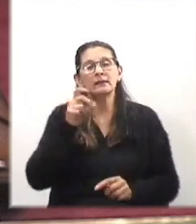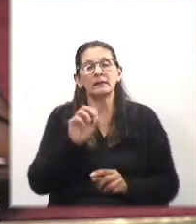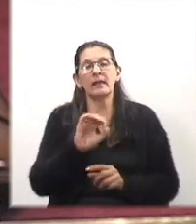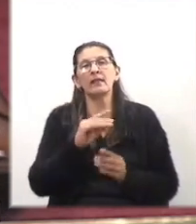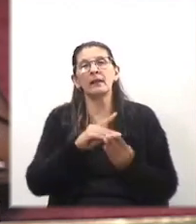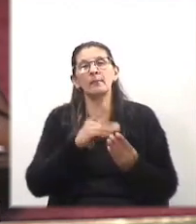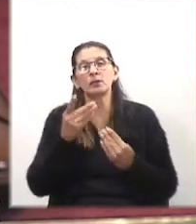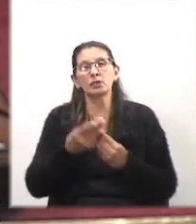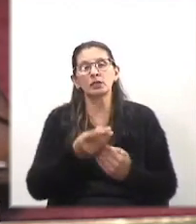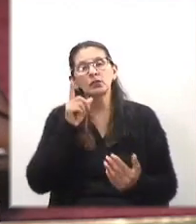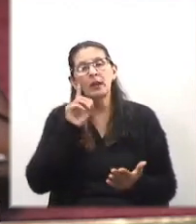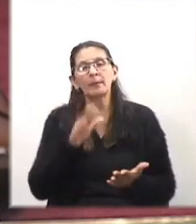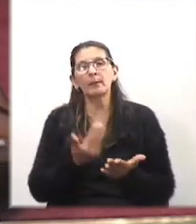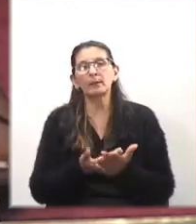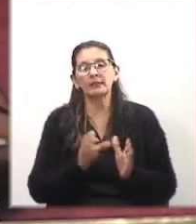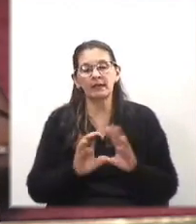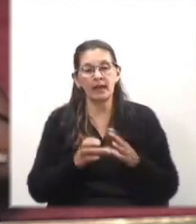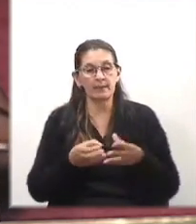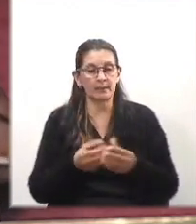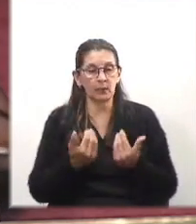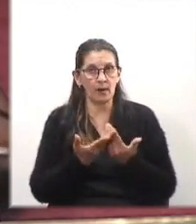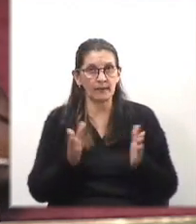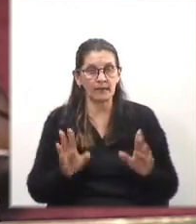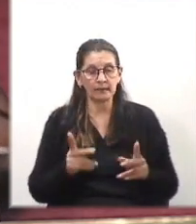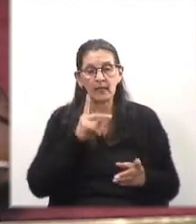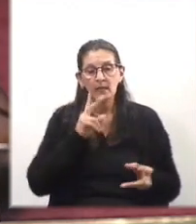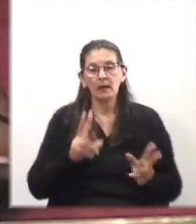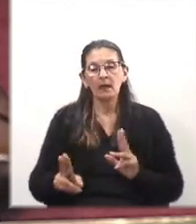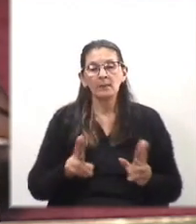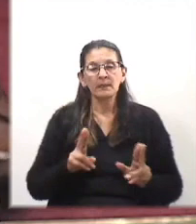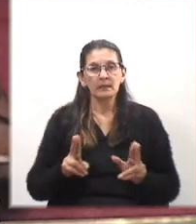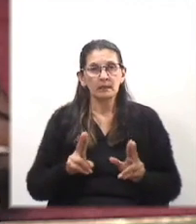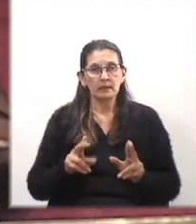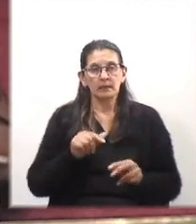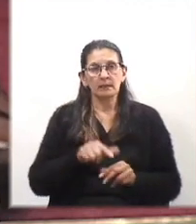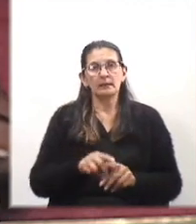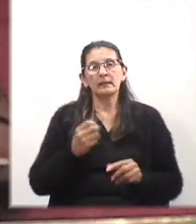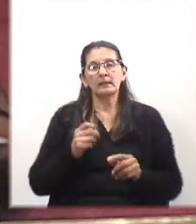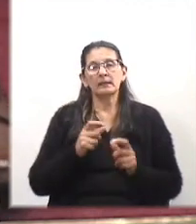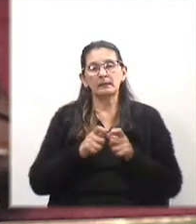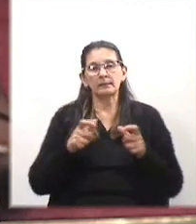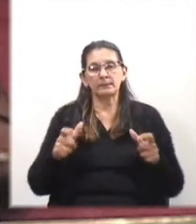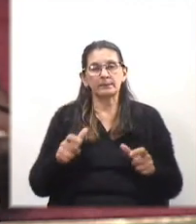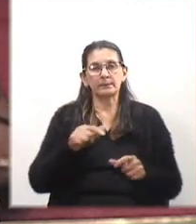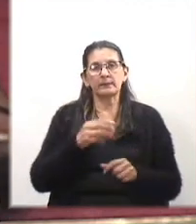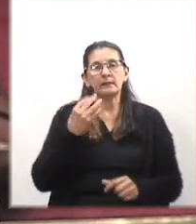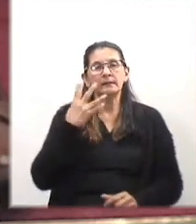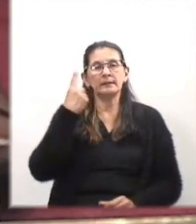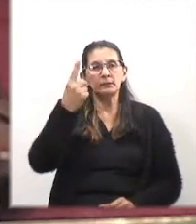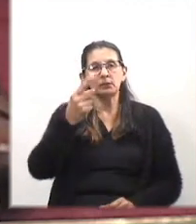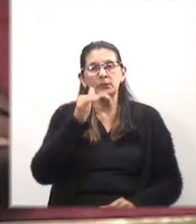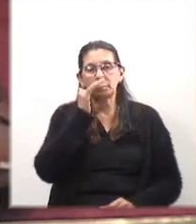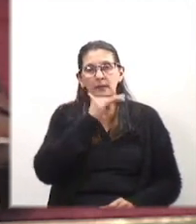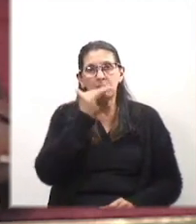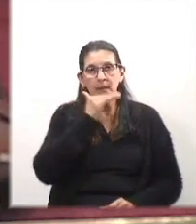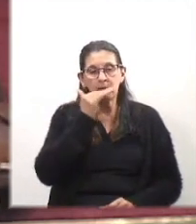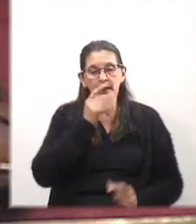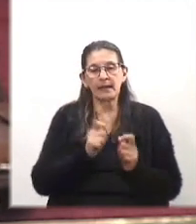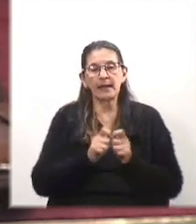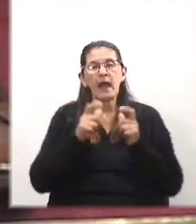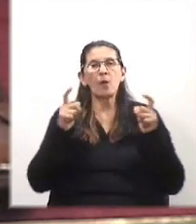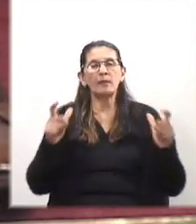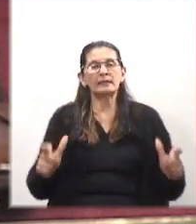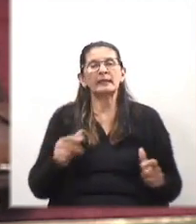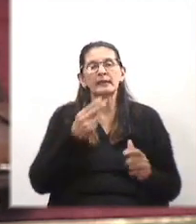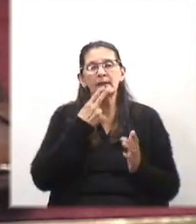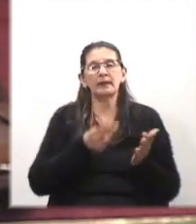proyecto la propuesta de Cabildo Abierto de limitar la excesiva discrecionalidad del directorio de la Caja en aumentar la